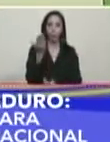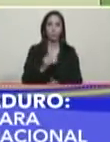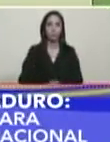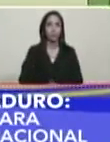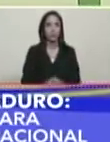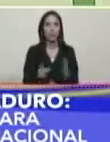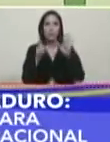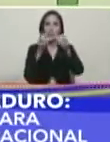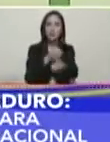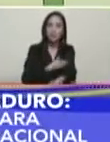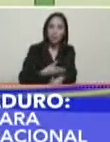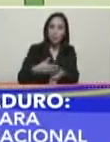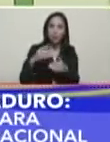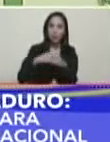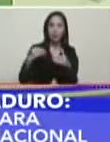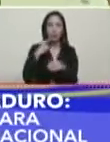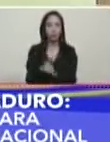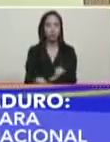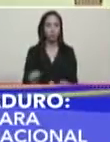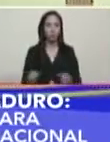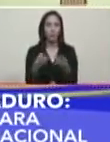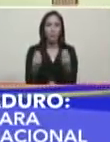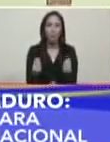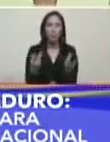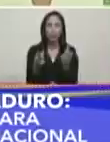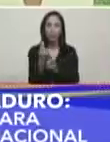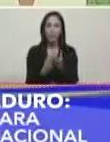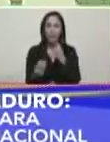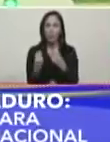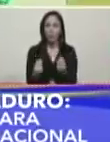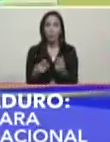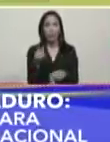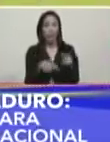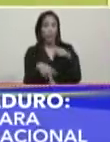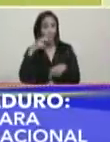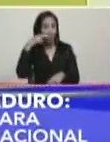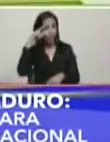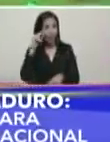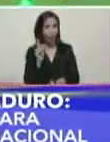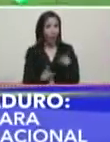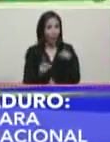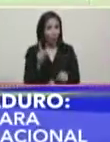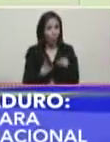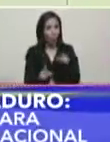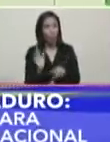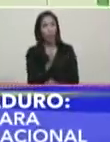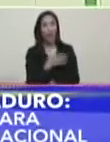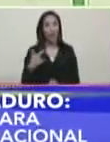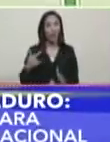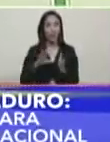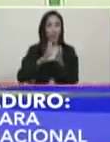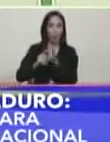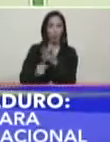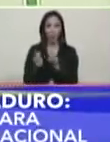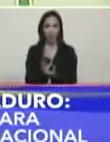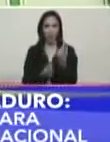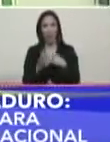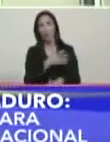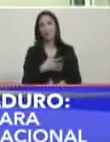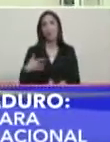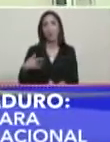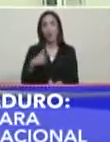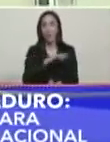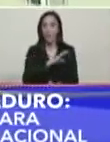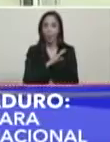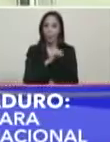nuevo, con 6 millones de dólares. Y algún vivaracho, algún bandido, algún corrupto se llevaba ese dinero que le pertenece